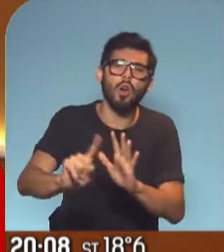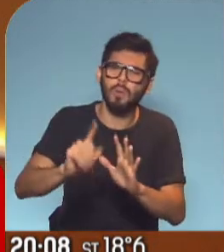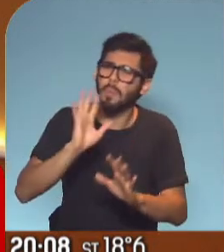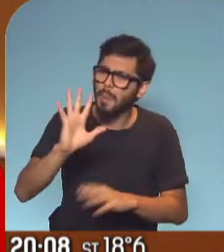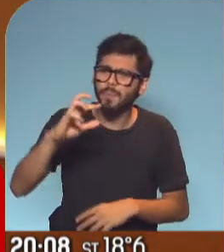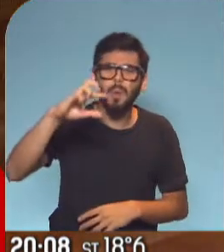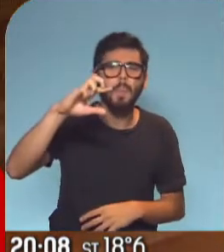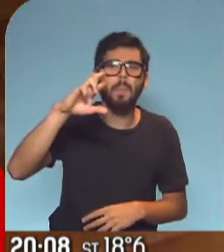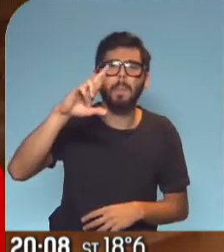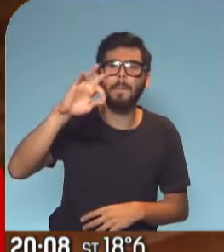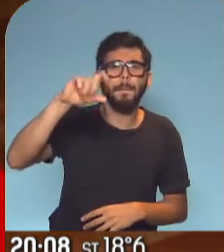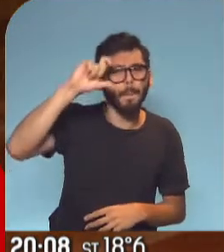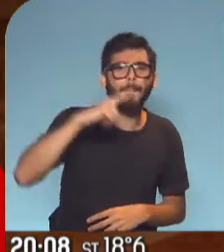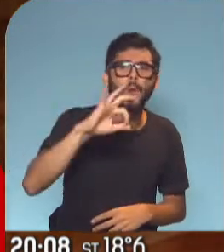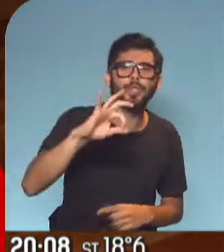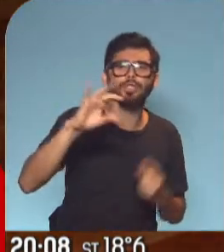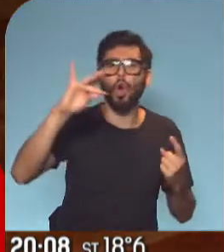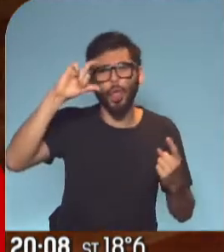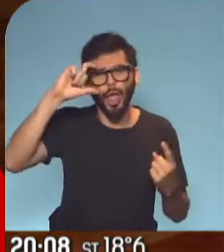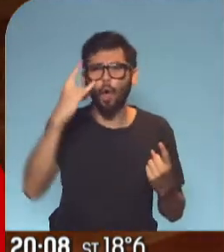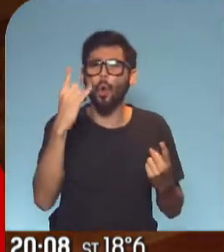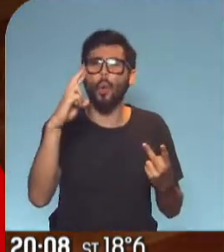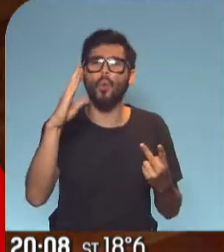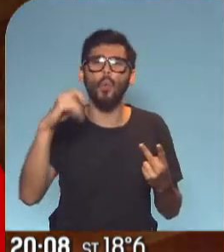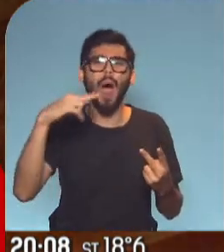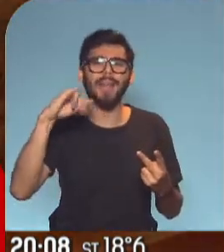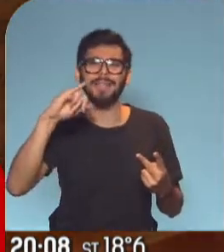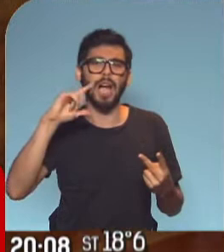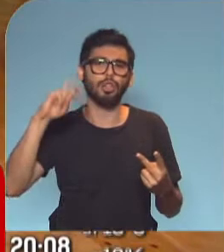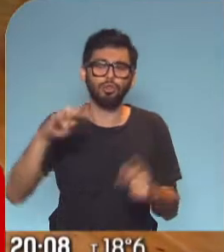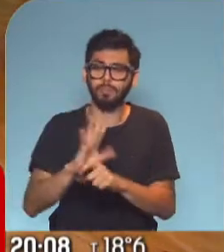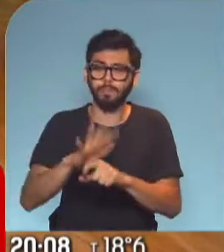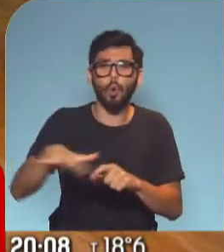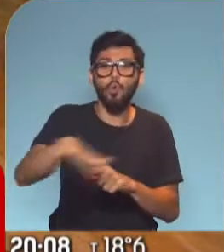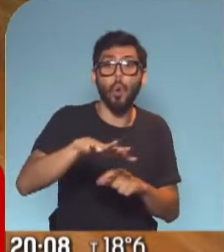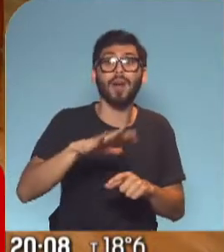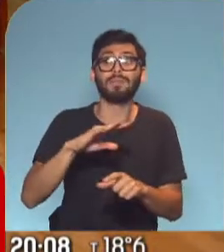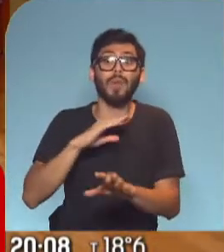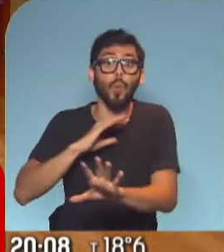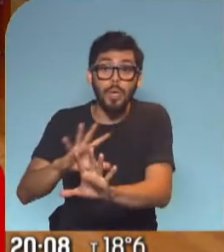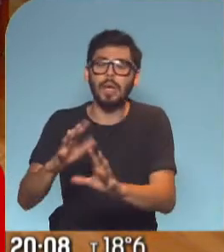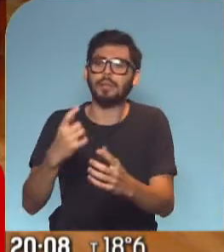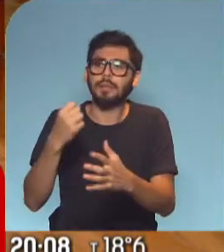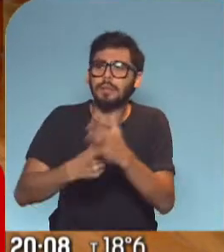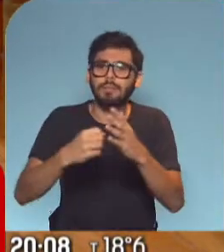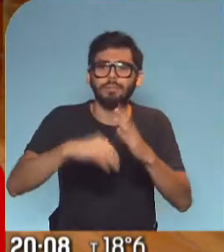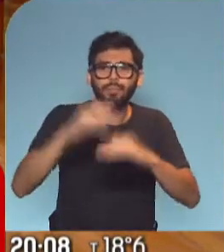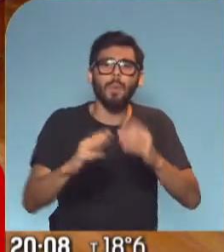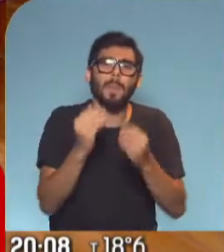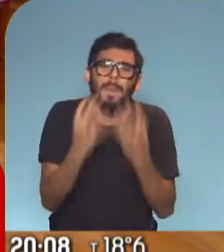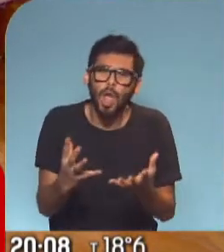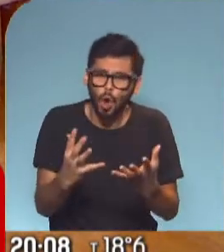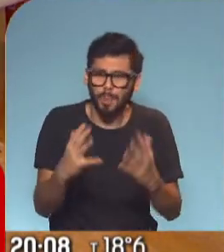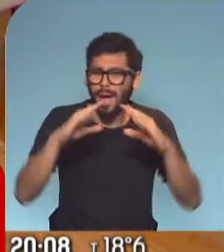es una mejora, digamos. Sí, es una mejora. Hay construcción de vivienda nueva y una mejora en algunos de estos hábitats populares que existen en la ciudad. Sin embargo, en